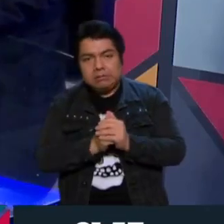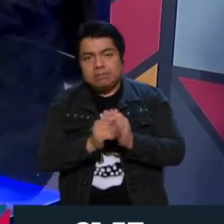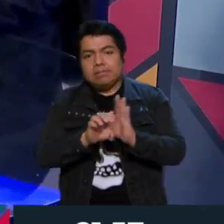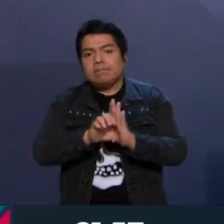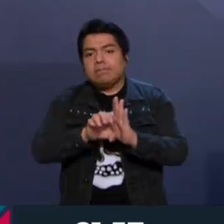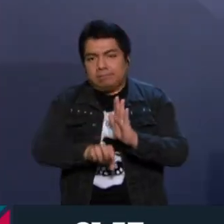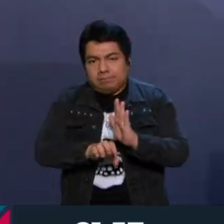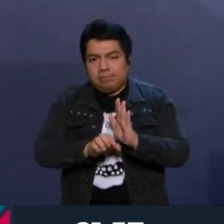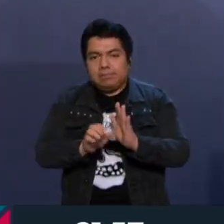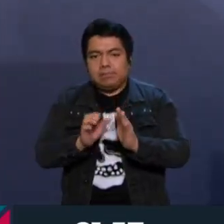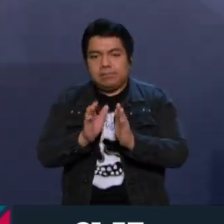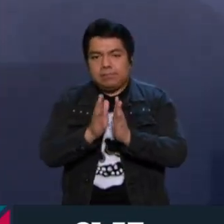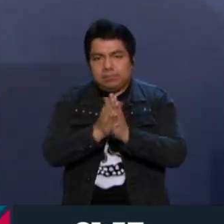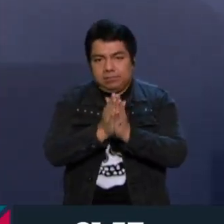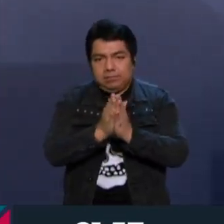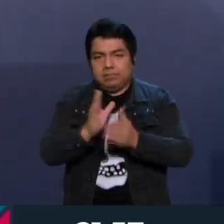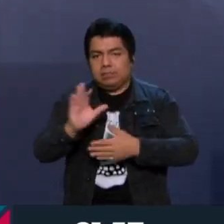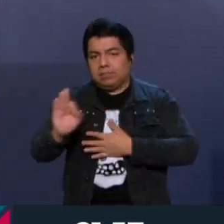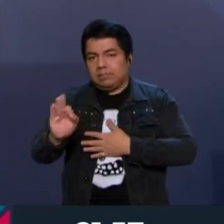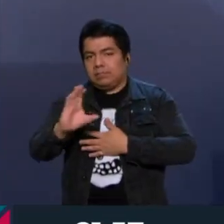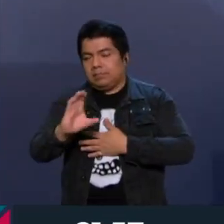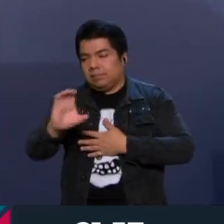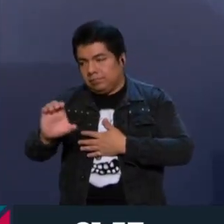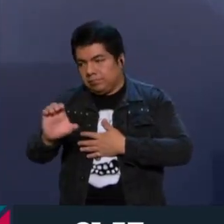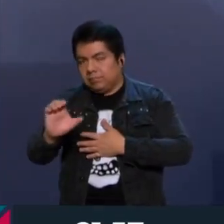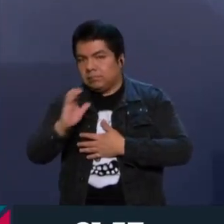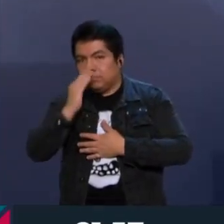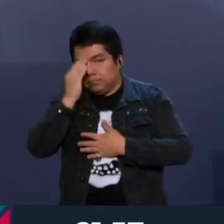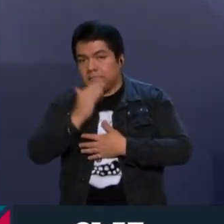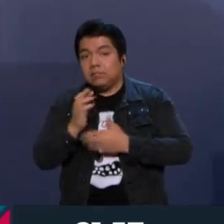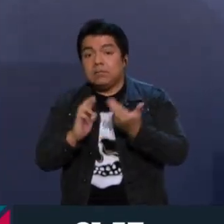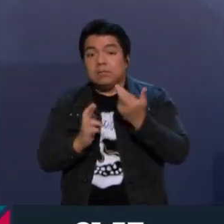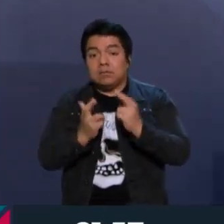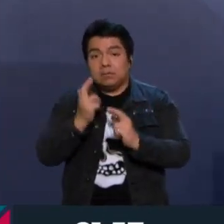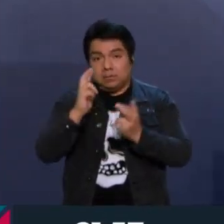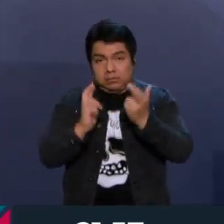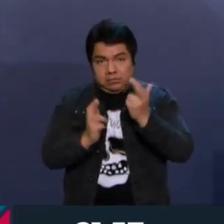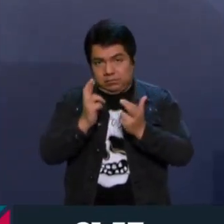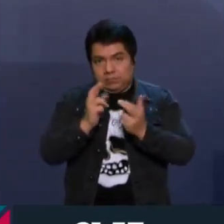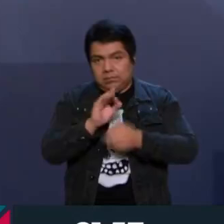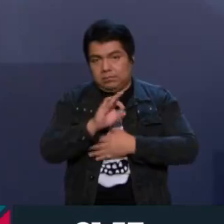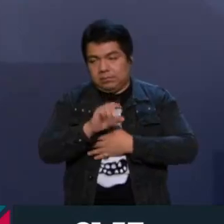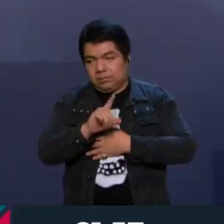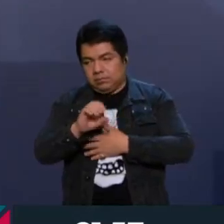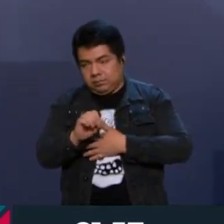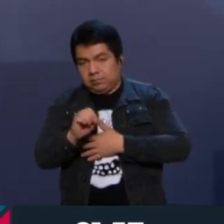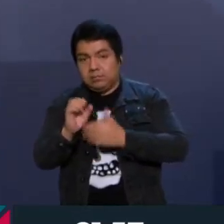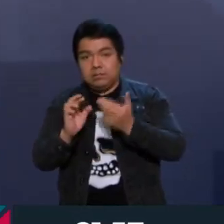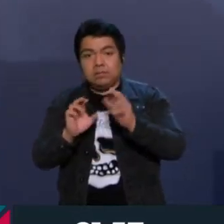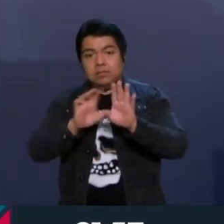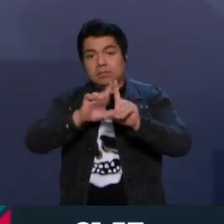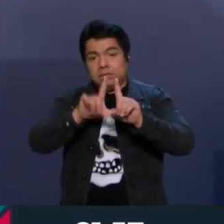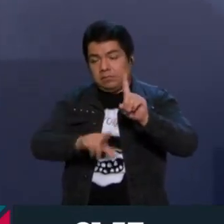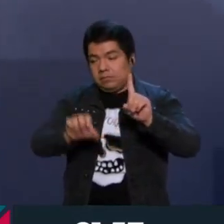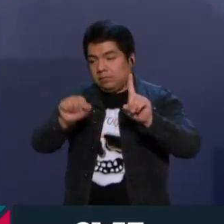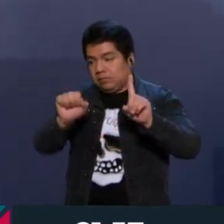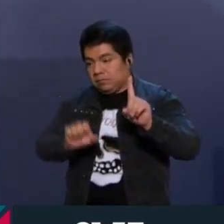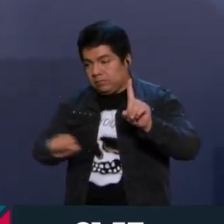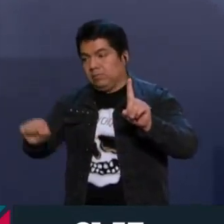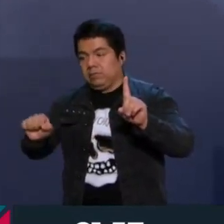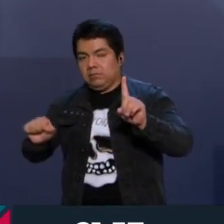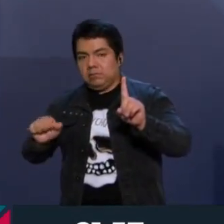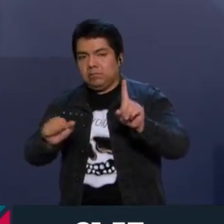yo en un libro del Fondo de Cultura Económica supe que la revolución llegó, hablando ahorita de Felipe Carrillo Puerto, llegó al sureste en tren. Y no